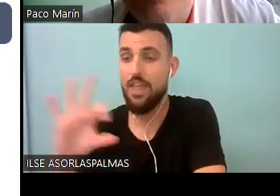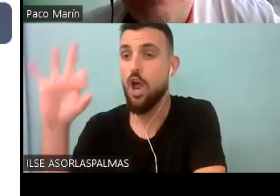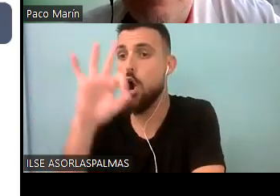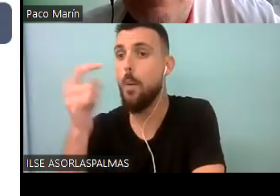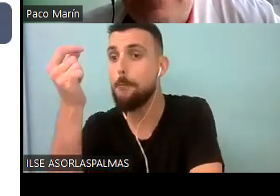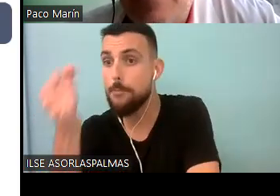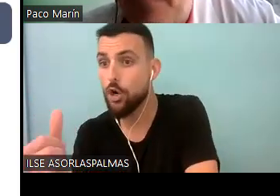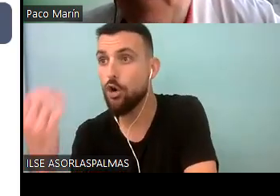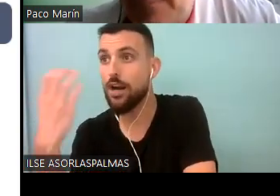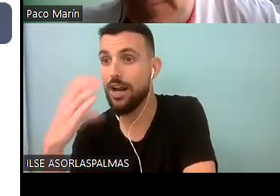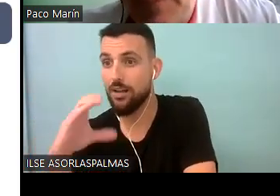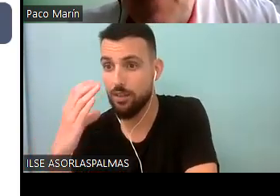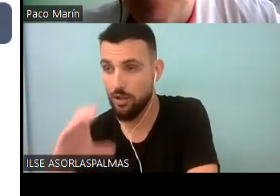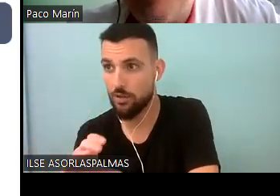hipocalcemia,